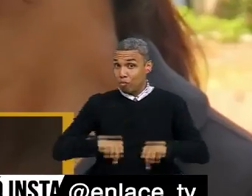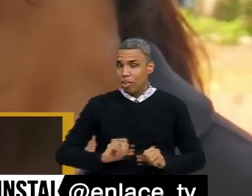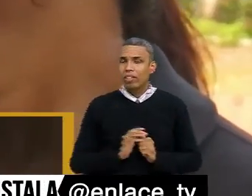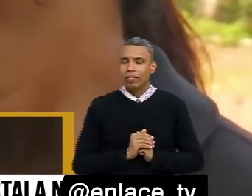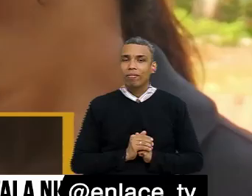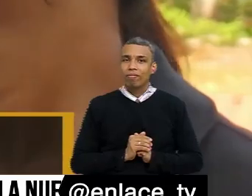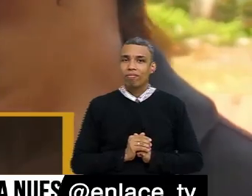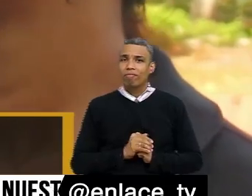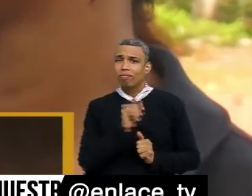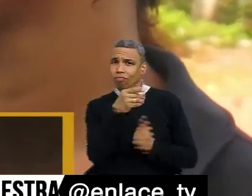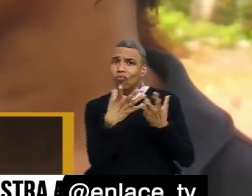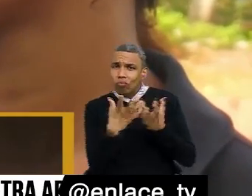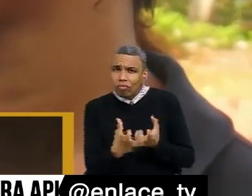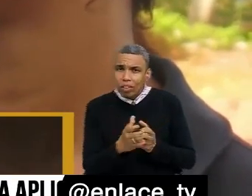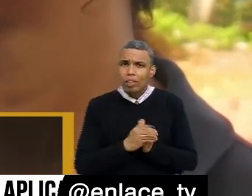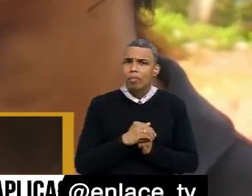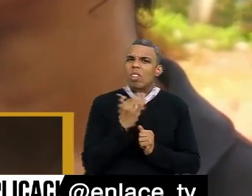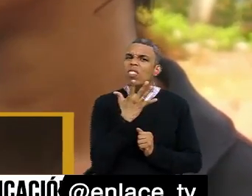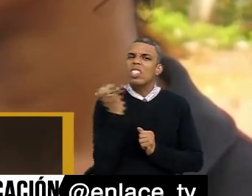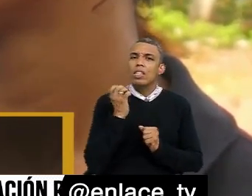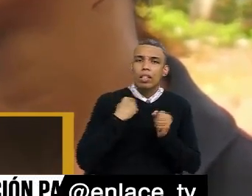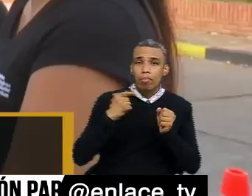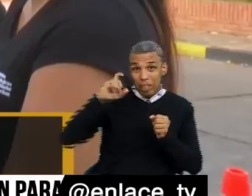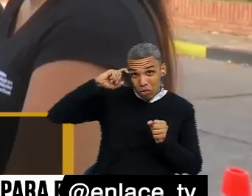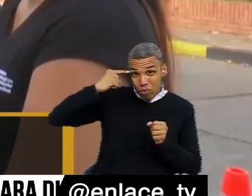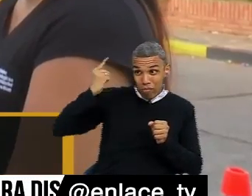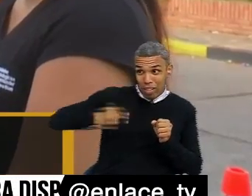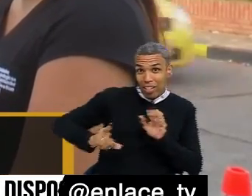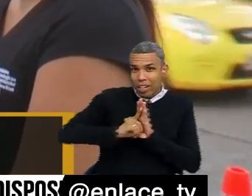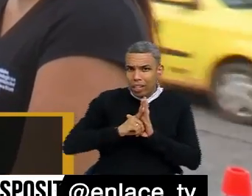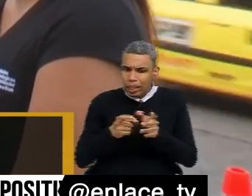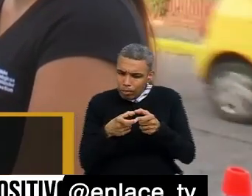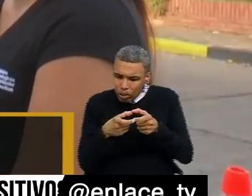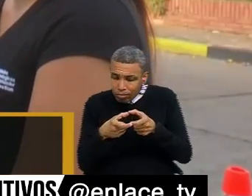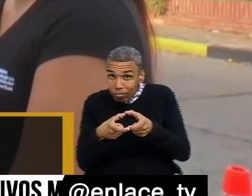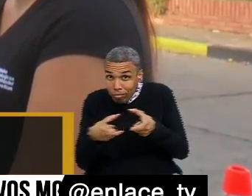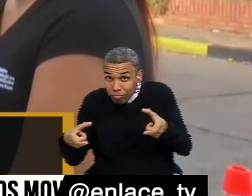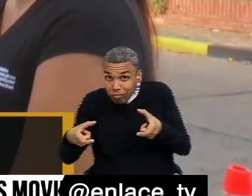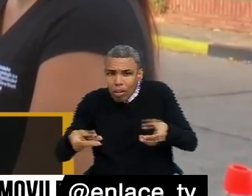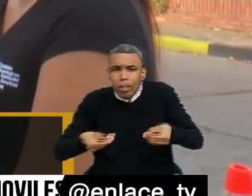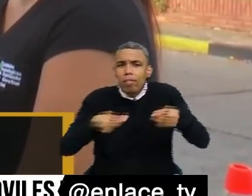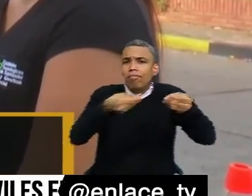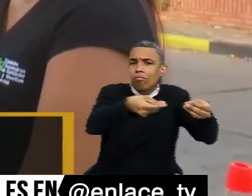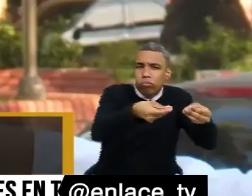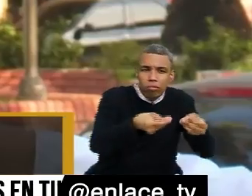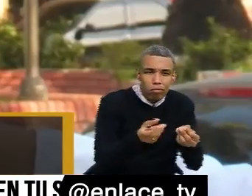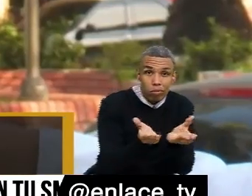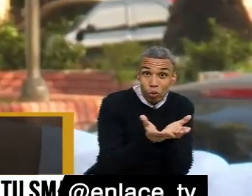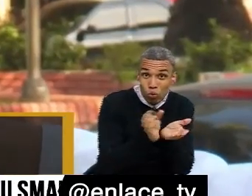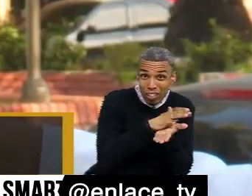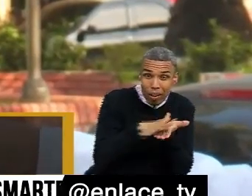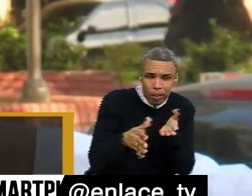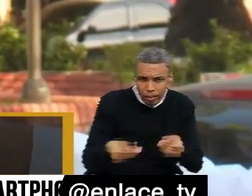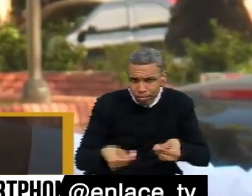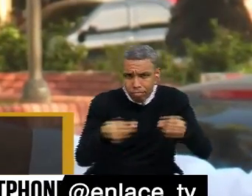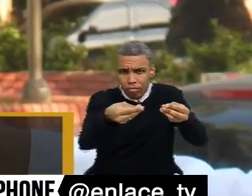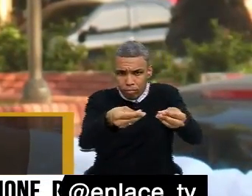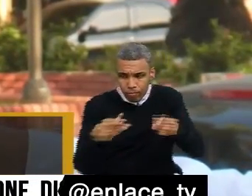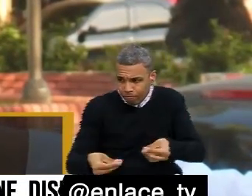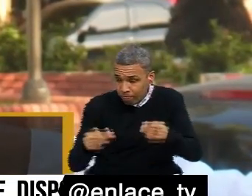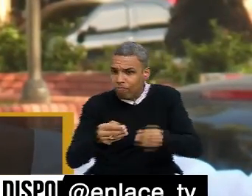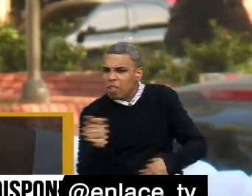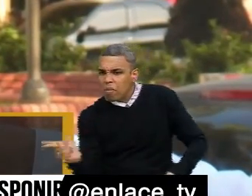quienes deseen cursar estudios superiores en las unidades tecnológicas de Santander y que cumplan con unos requisitos mínimos. Haber cursado y aprobado el